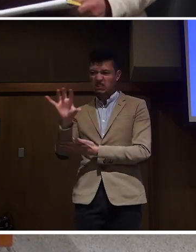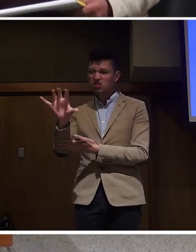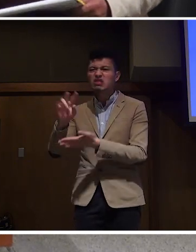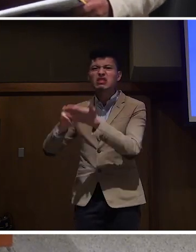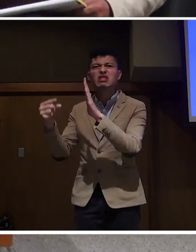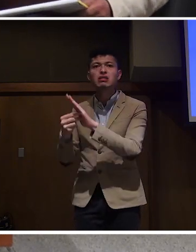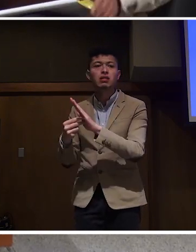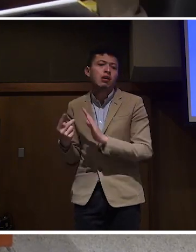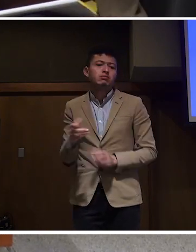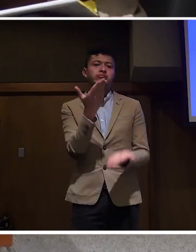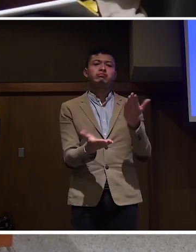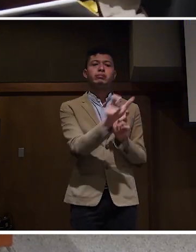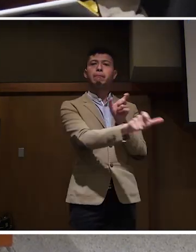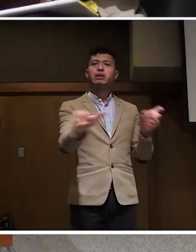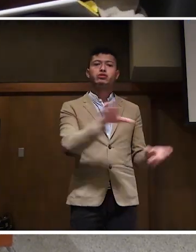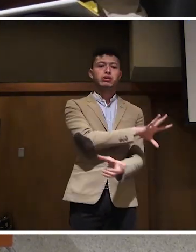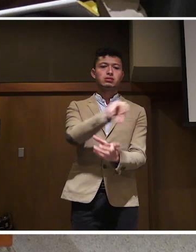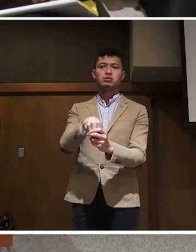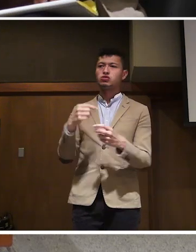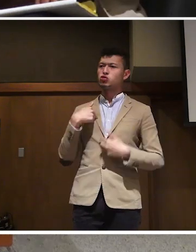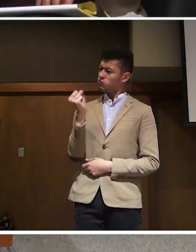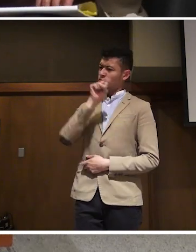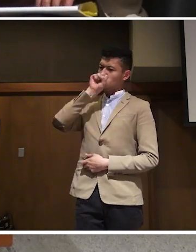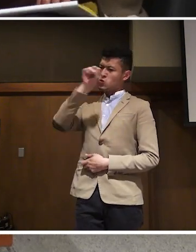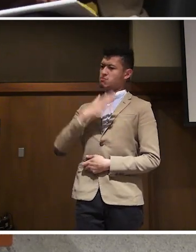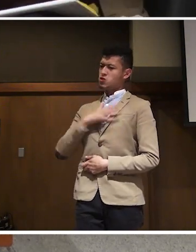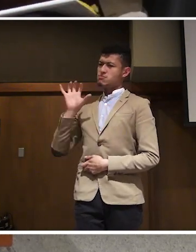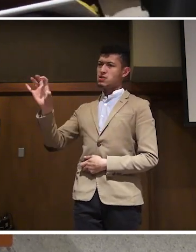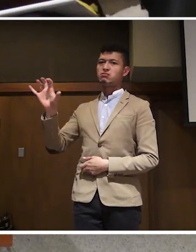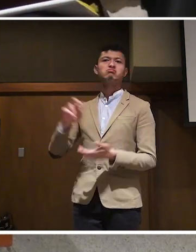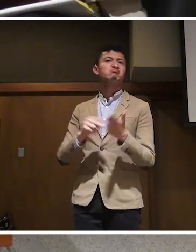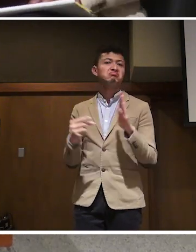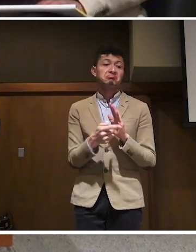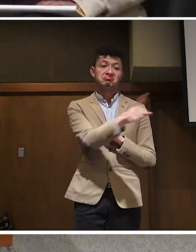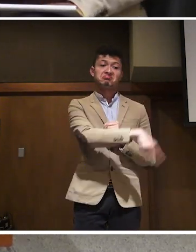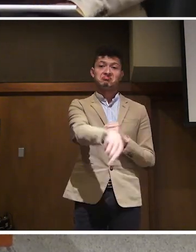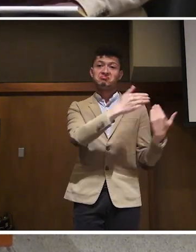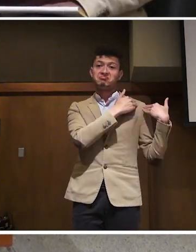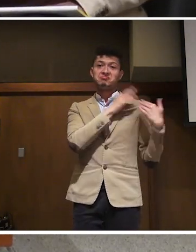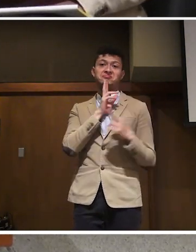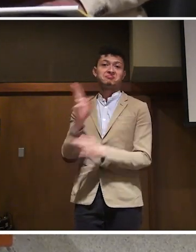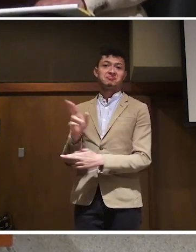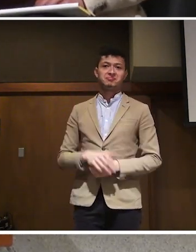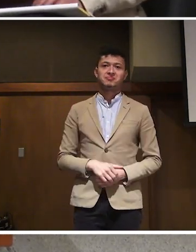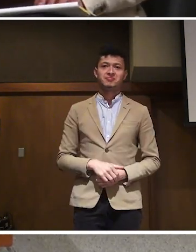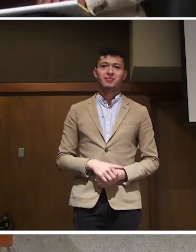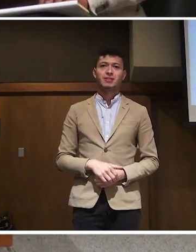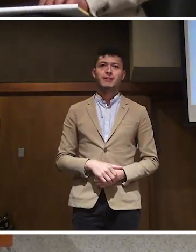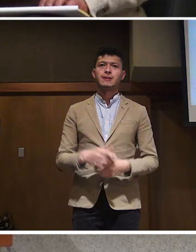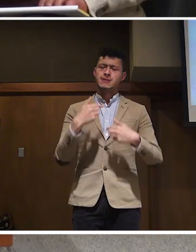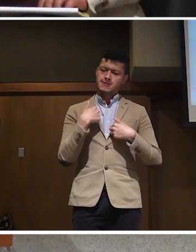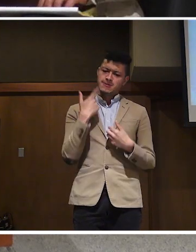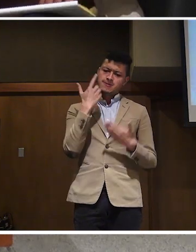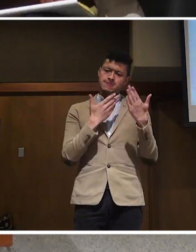si uno mira, y yo voy a hablar un poquitico sobre los componentes que se supone integran una